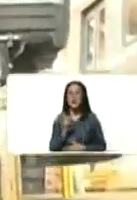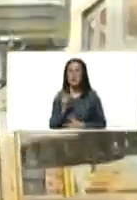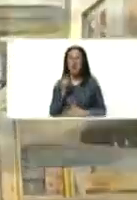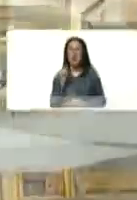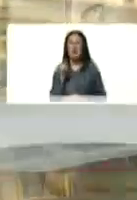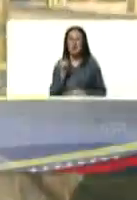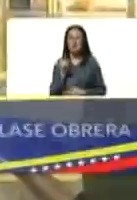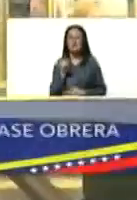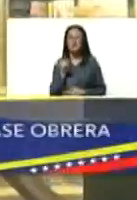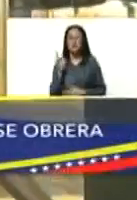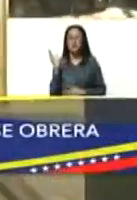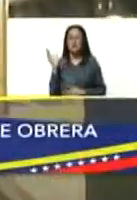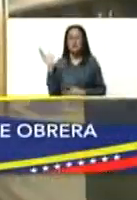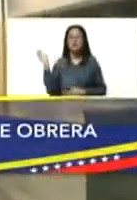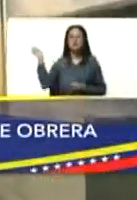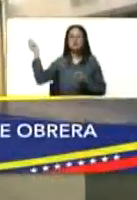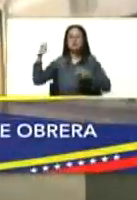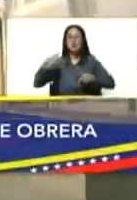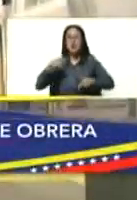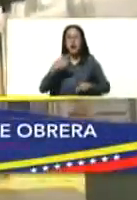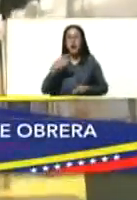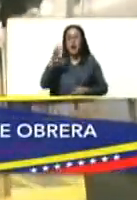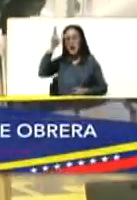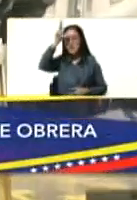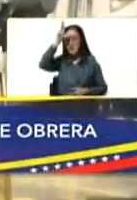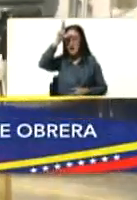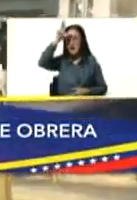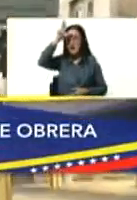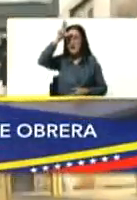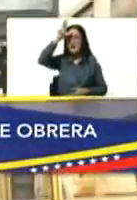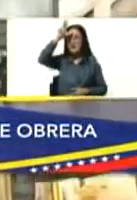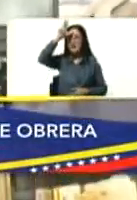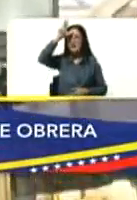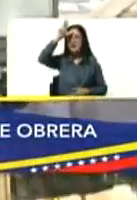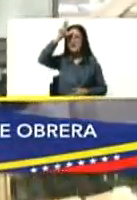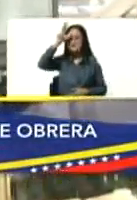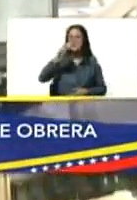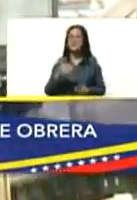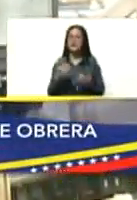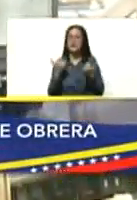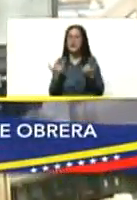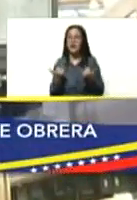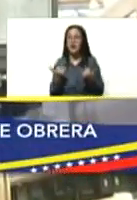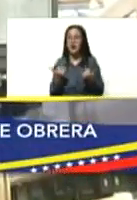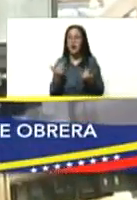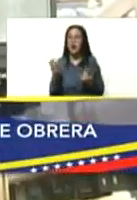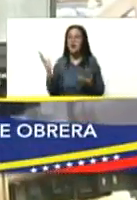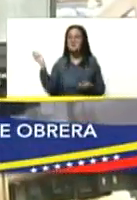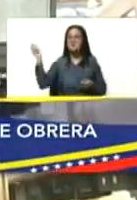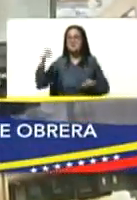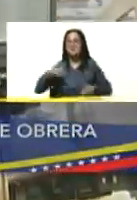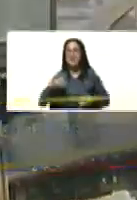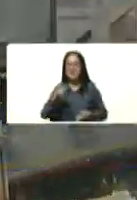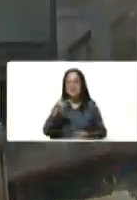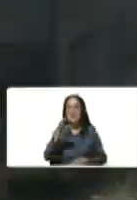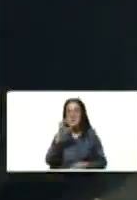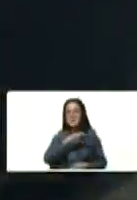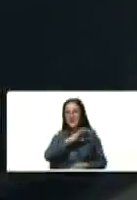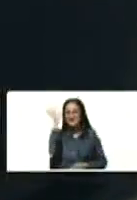elementos venían de Alemania. Bueno, pégate bien el micrófono. Venían de Alemania. Correcto. Ahora vienen de Barquisimeto.